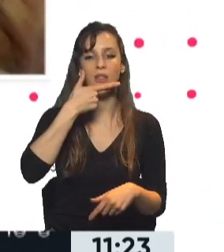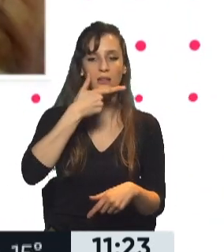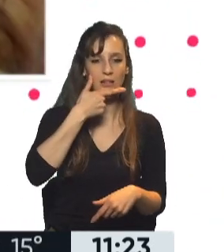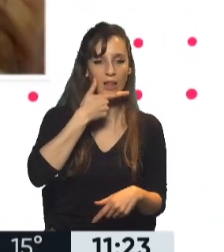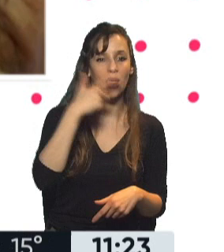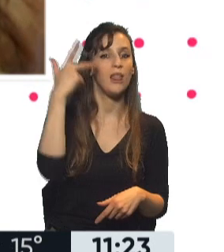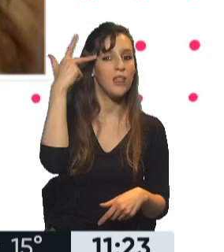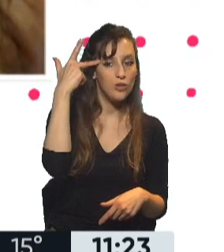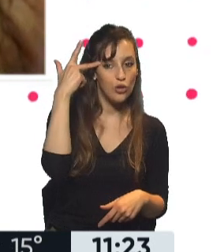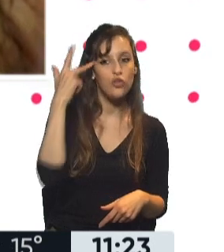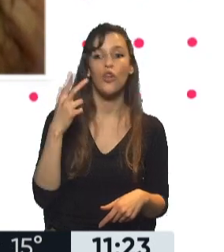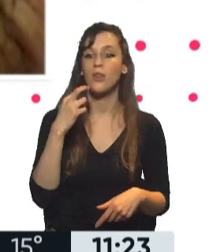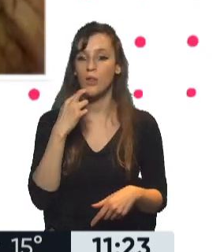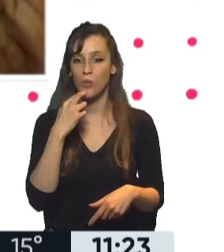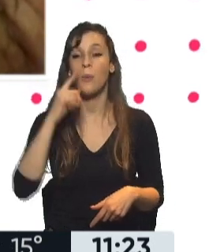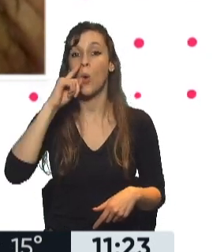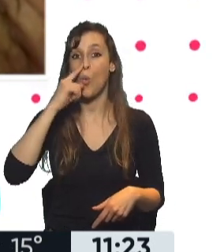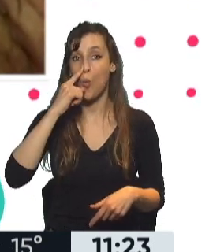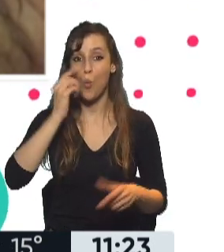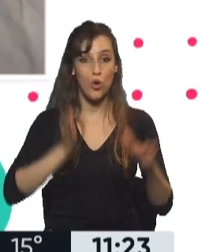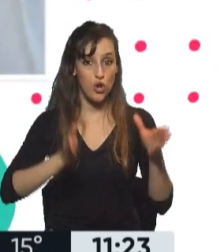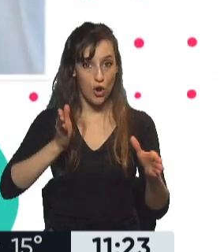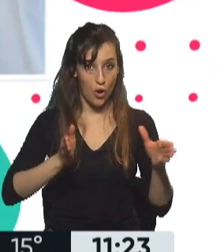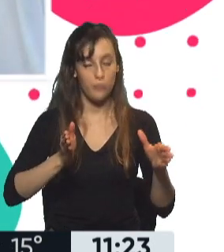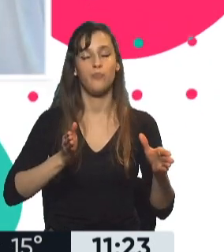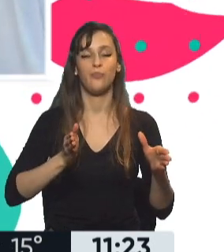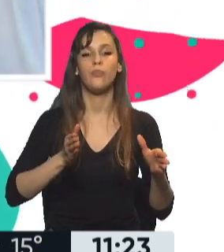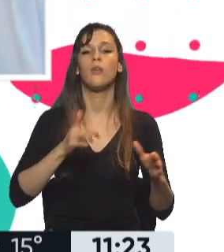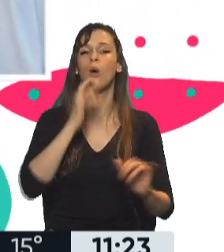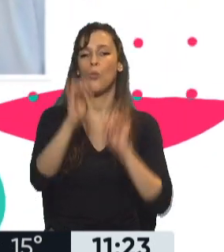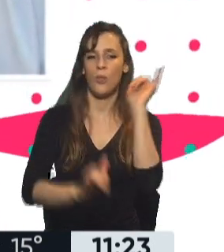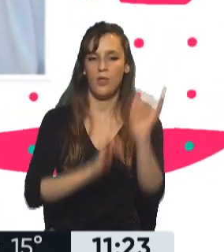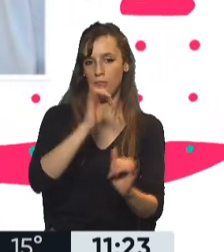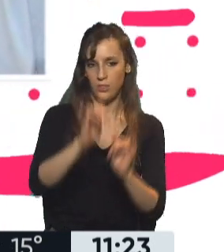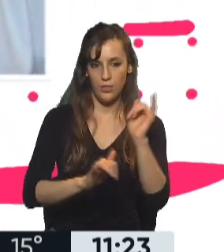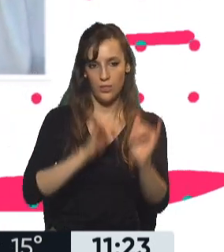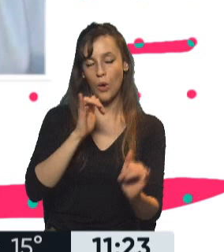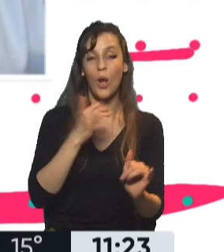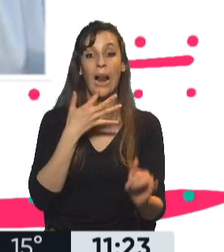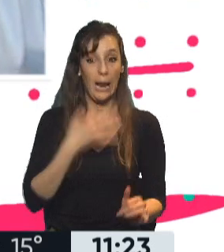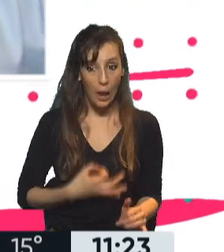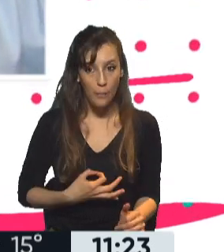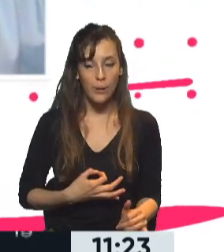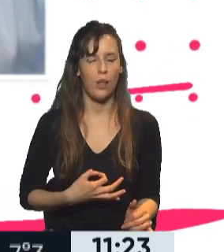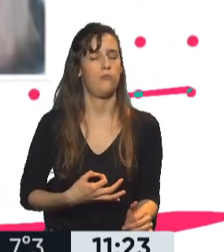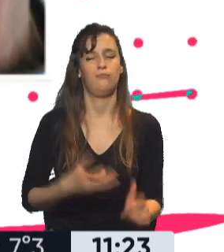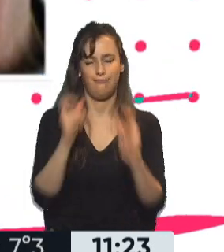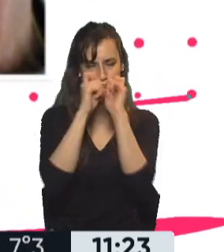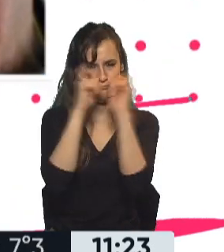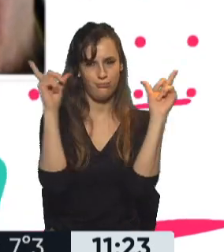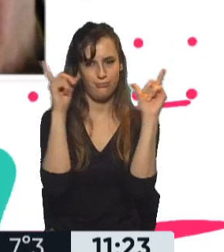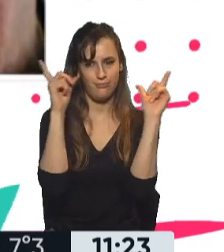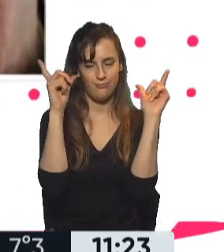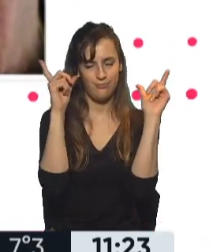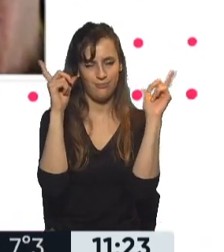y 19 de junio. Y les quiero contar que realmente va a ser, nos superó, pero totalmente ampliamente en nuestra